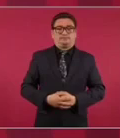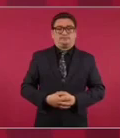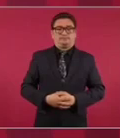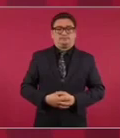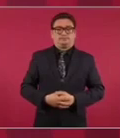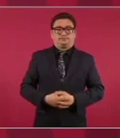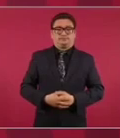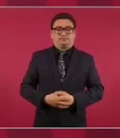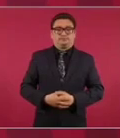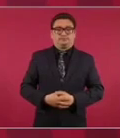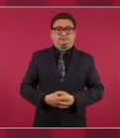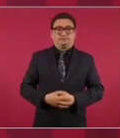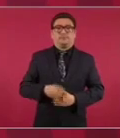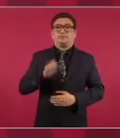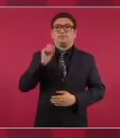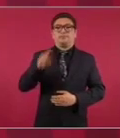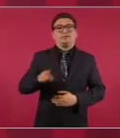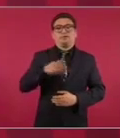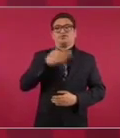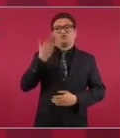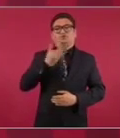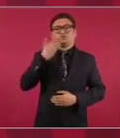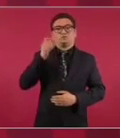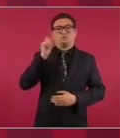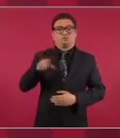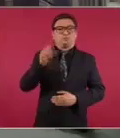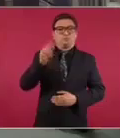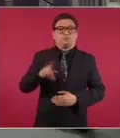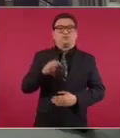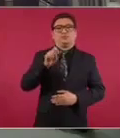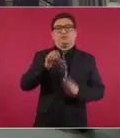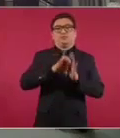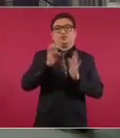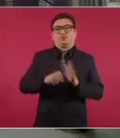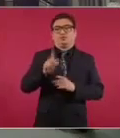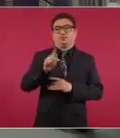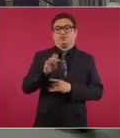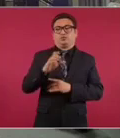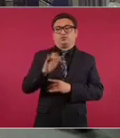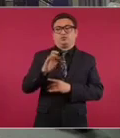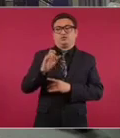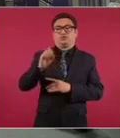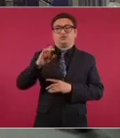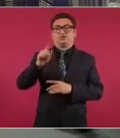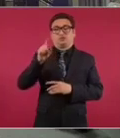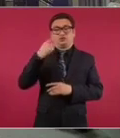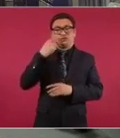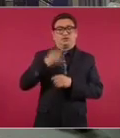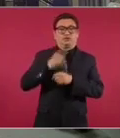los de siempre. Por ejemplo, el proceso que ya me está por allá